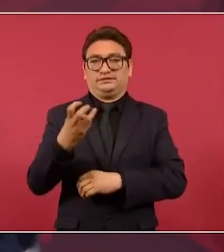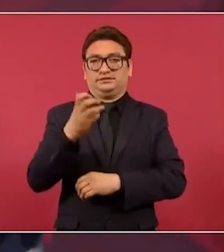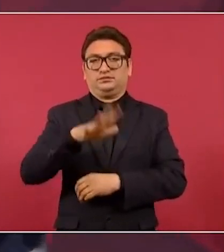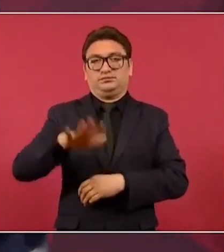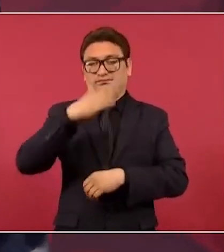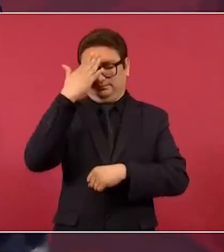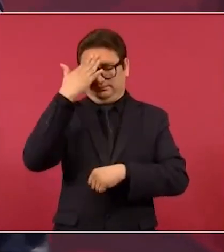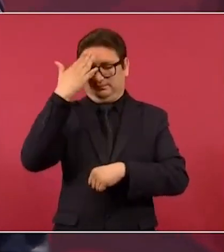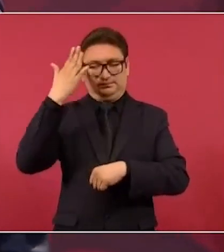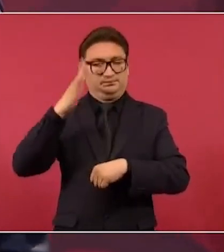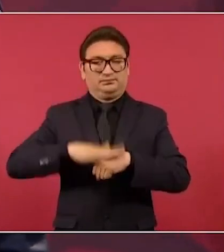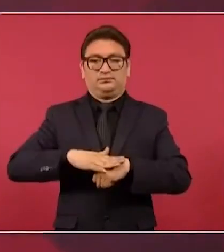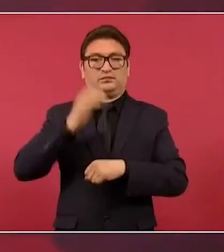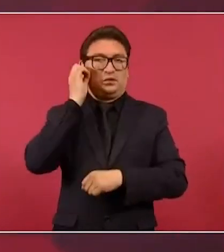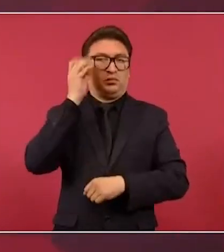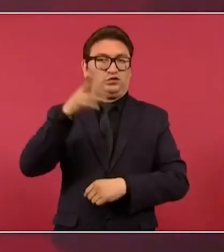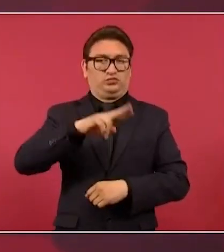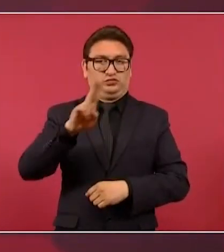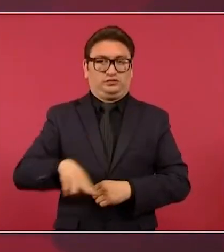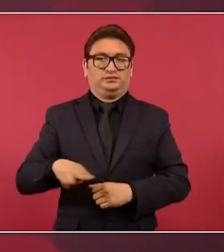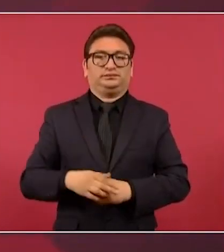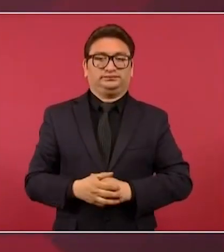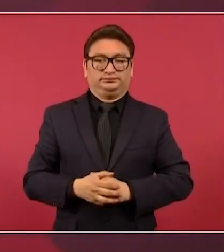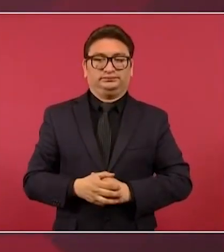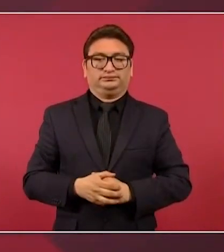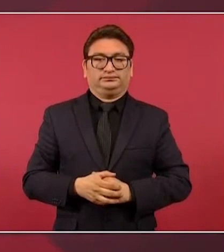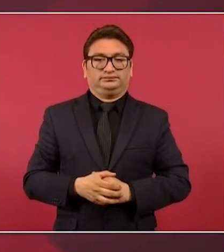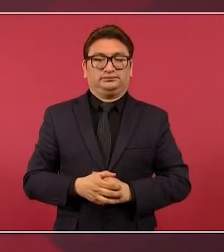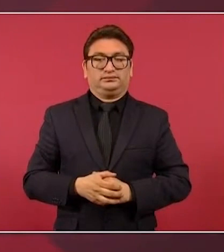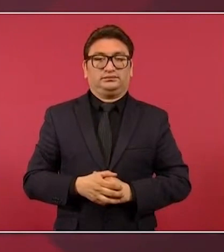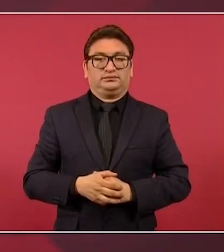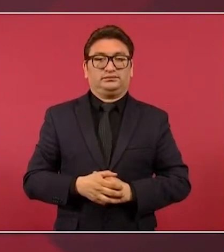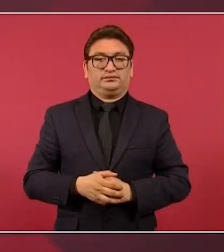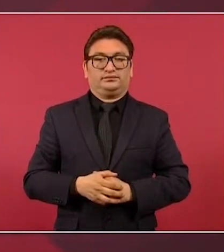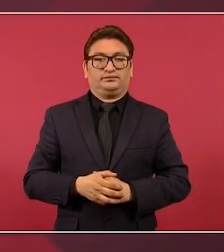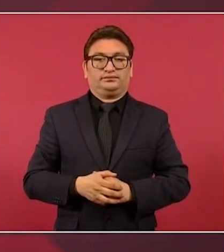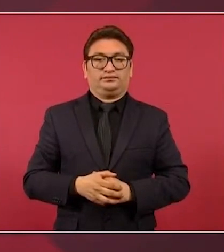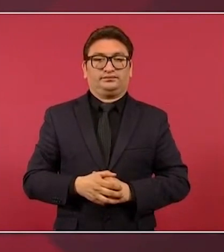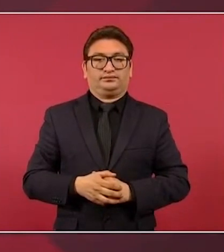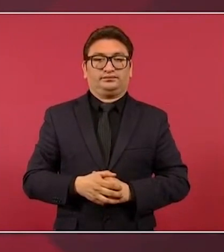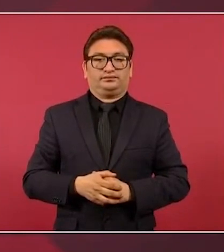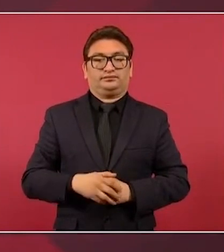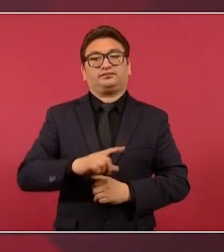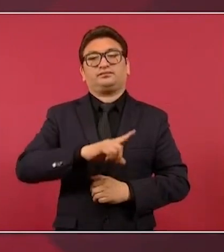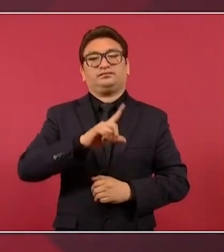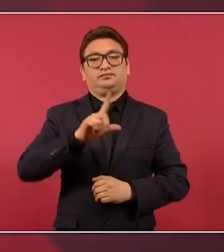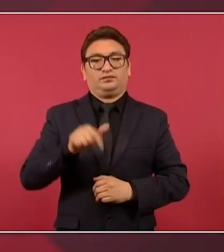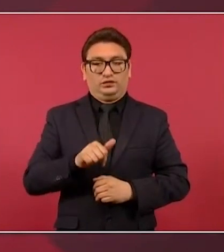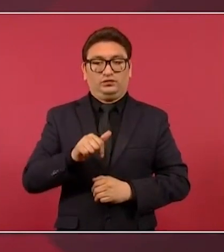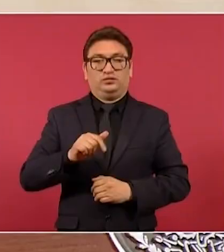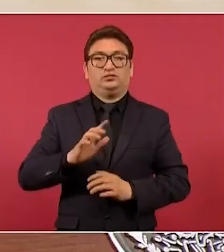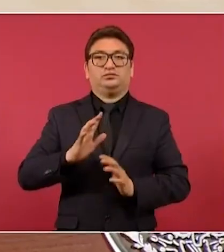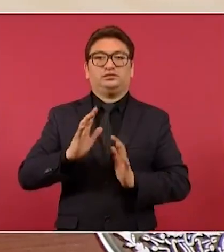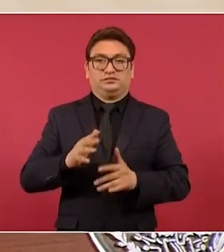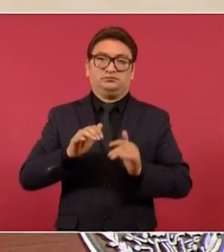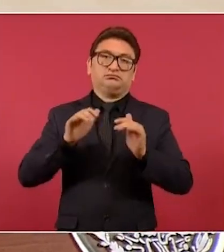tampoco. Y luego ya conseguí